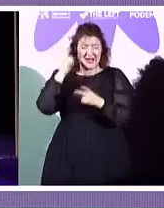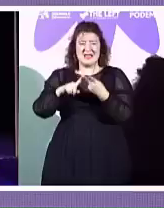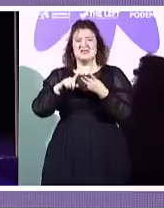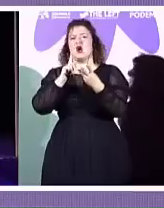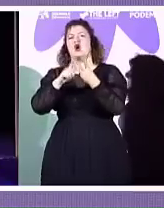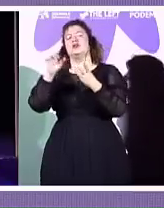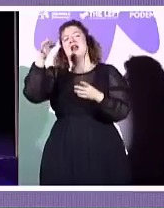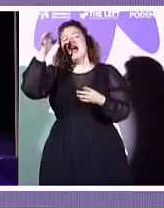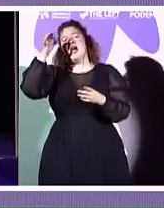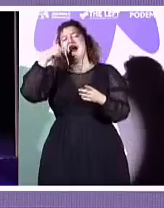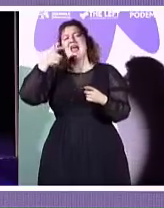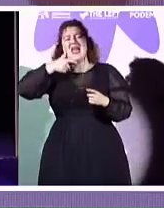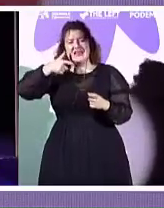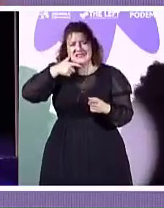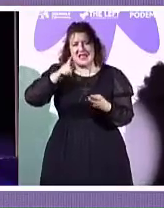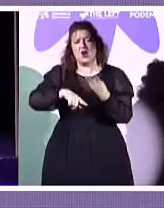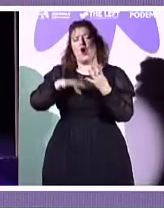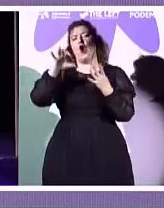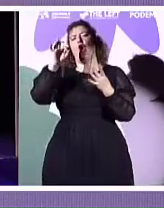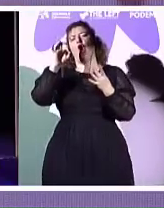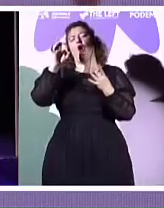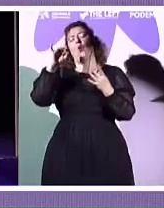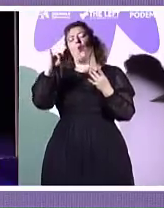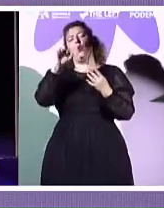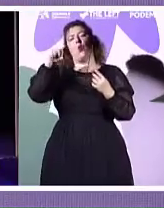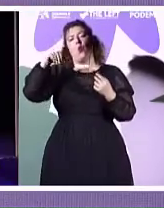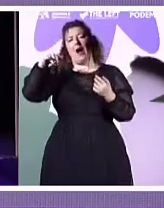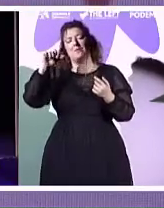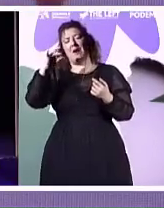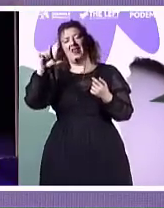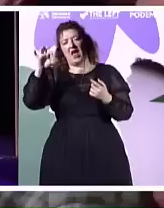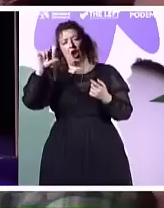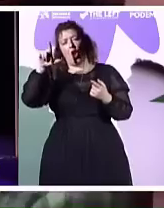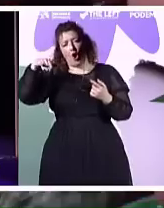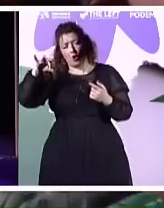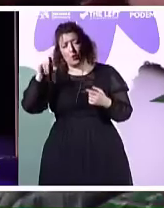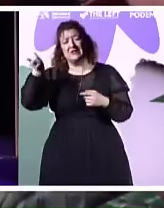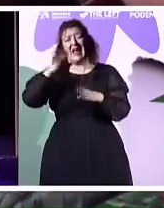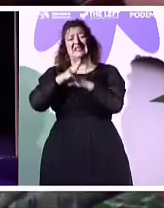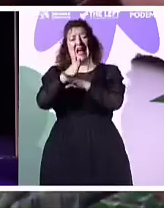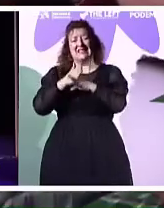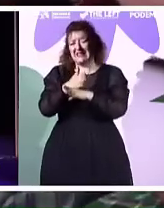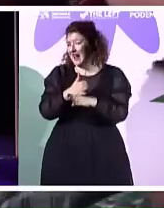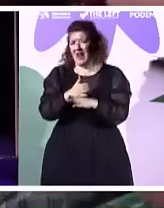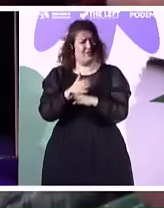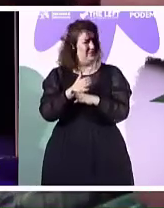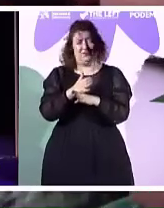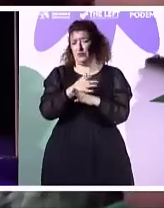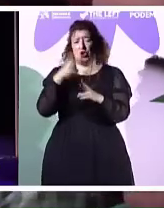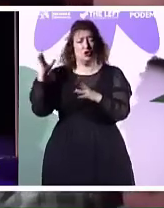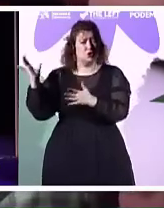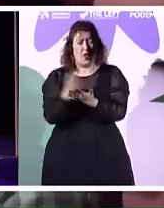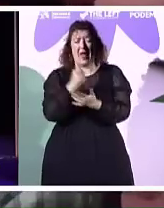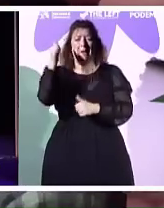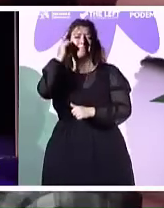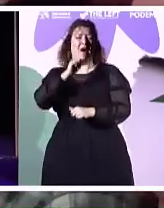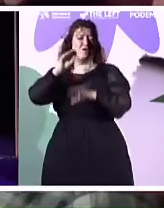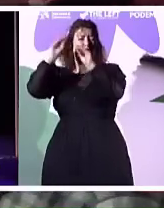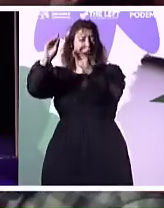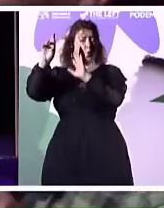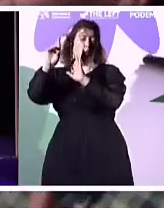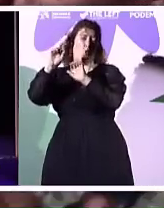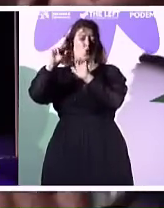contra Pablo echenique ni contra juanma del olmo ni contrais a Serra No aceptamos sus reglas mafiosas del juego No